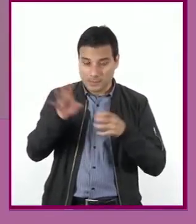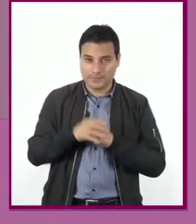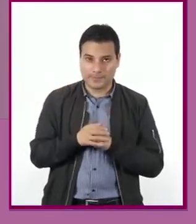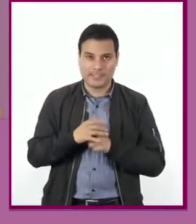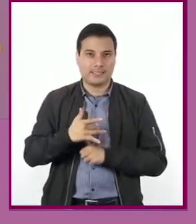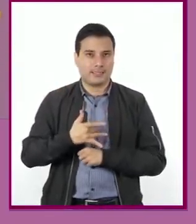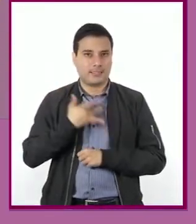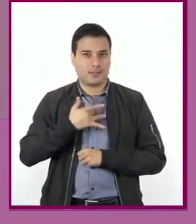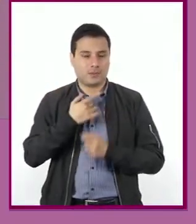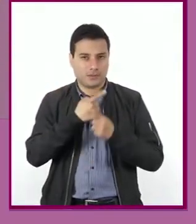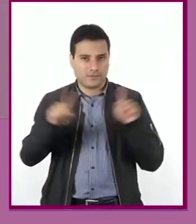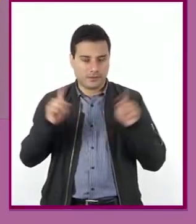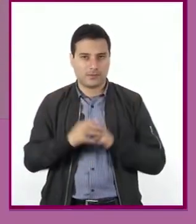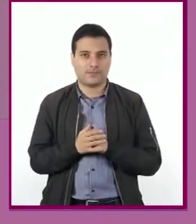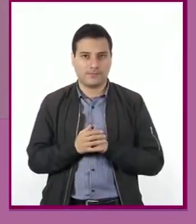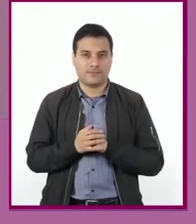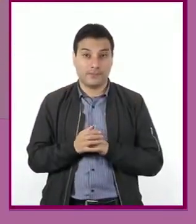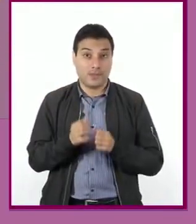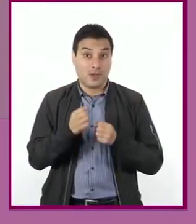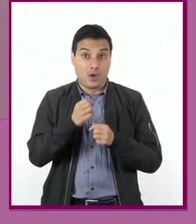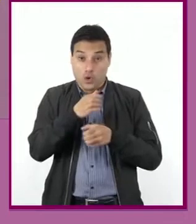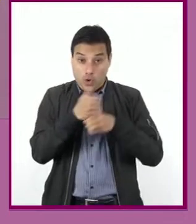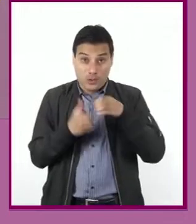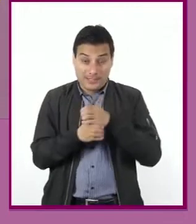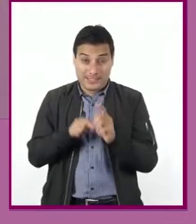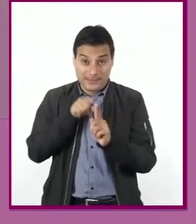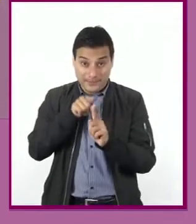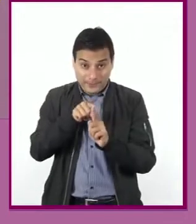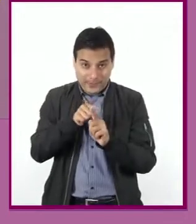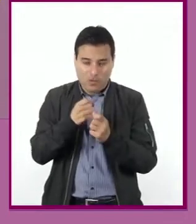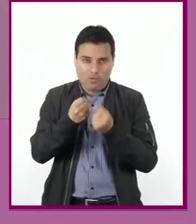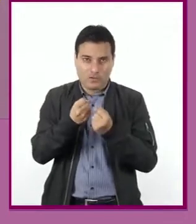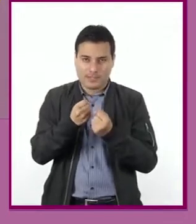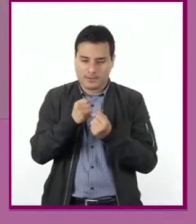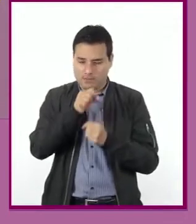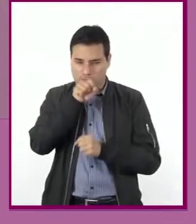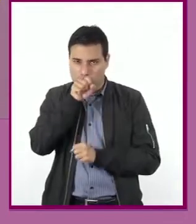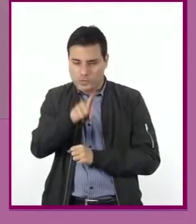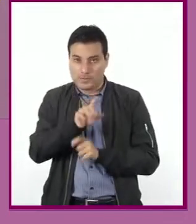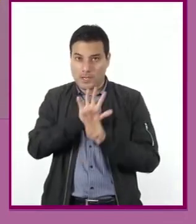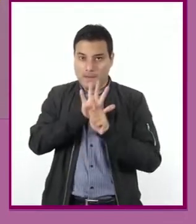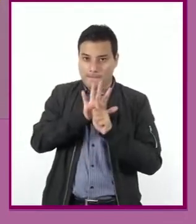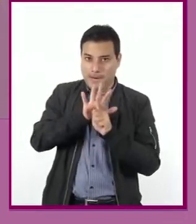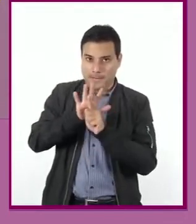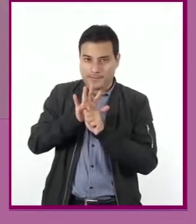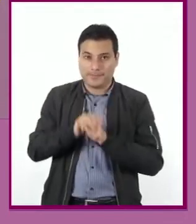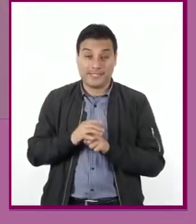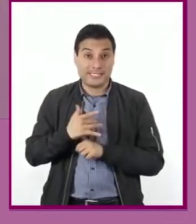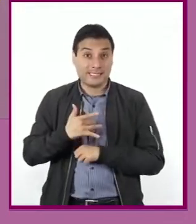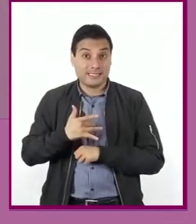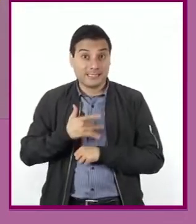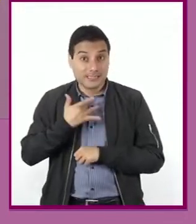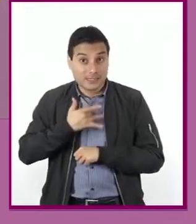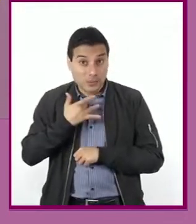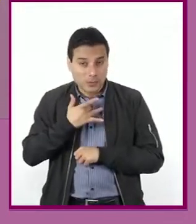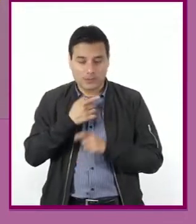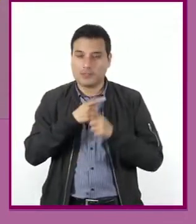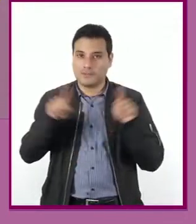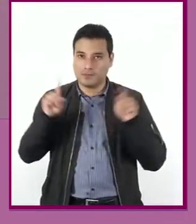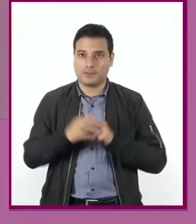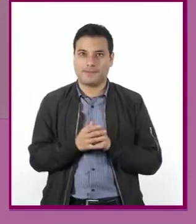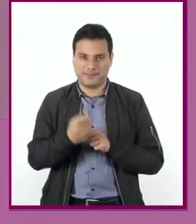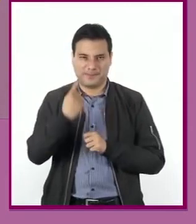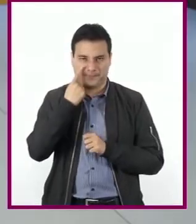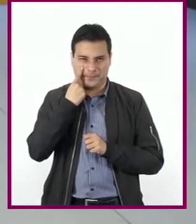Las fuerzas se aplican sobre el mismo objeto, tienen la misma dirección, pero diferente sentido. Es decir,